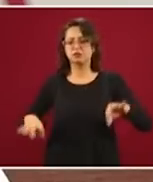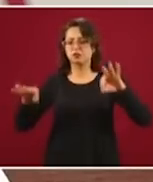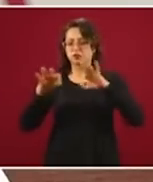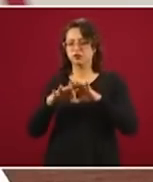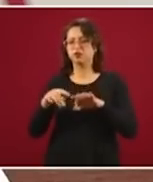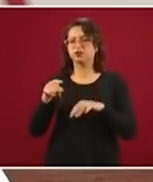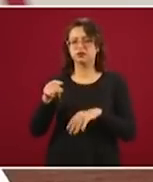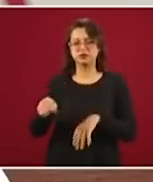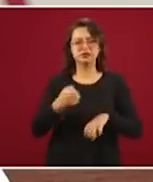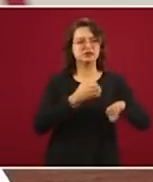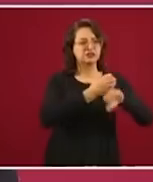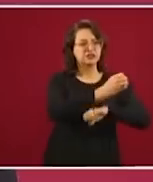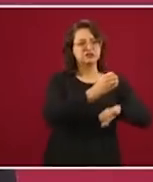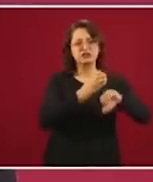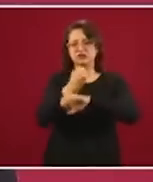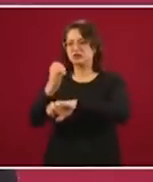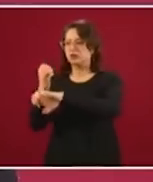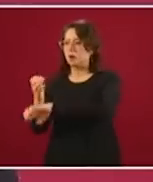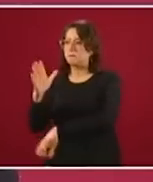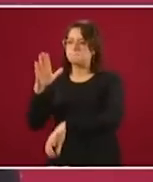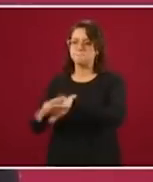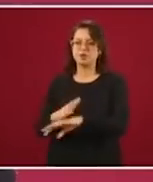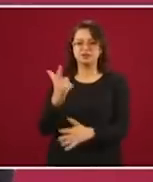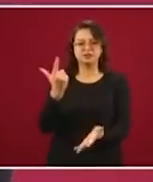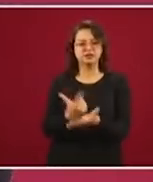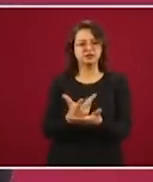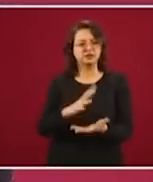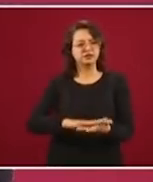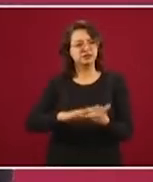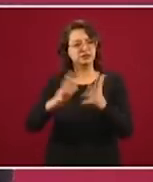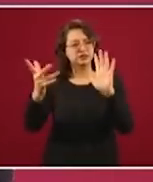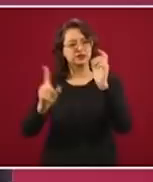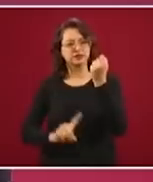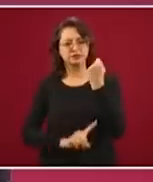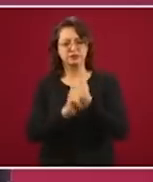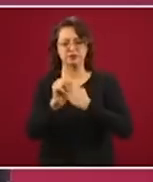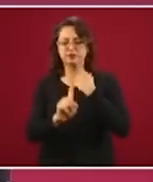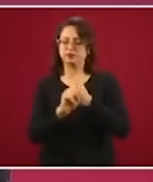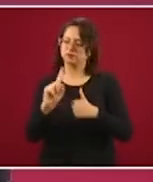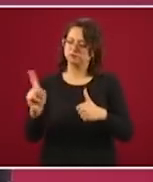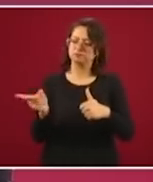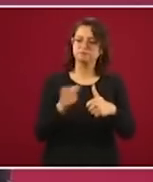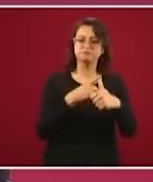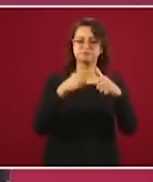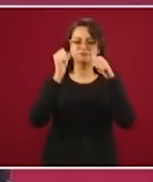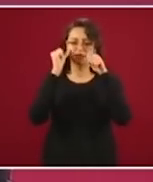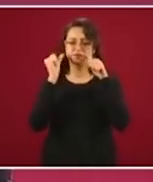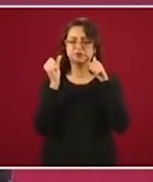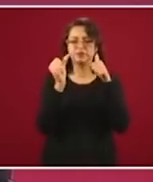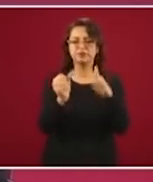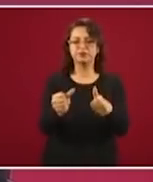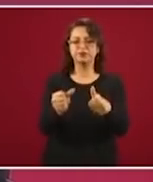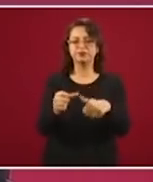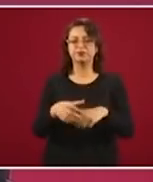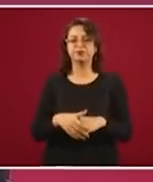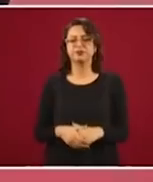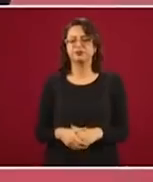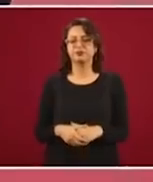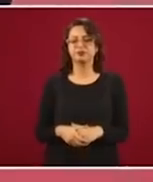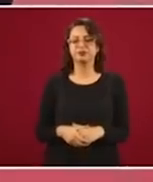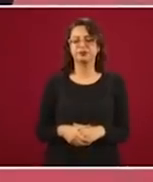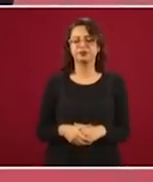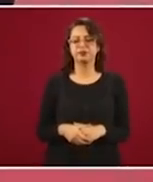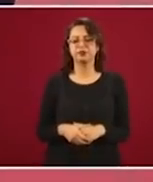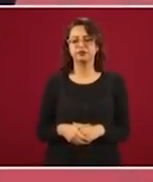estos estados donde tenemos más problemas de violencia ahora, en estos